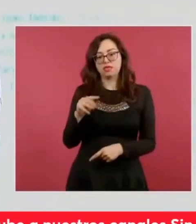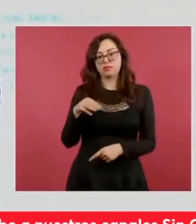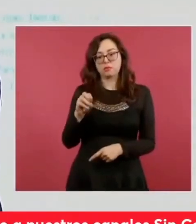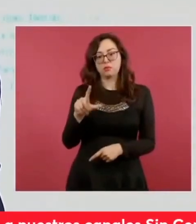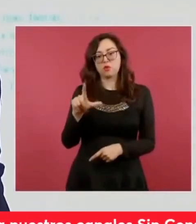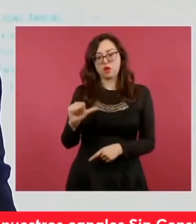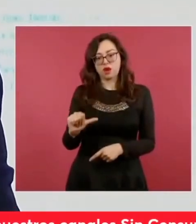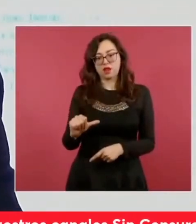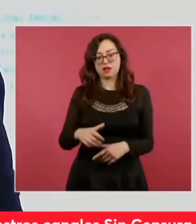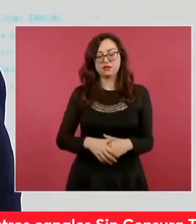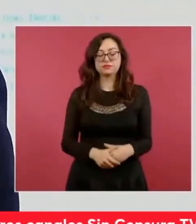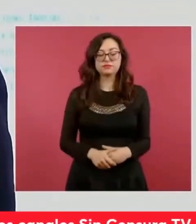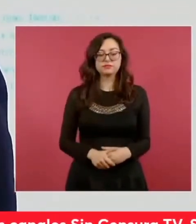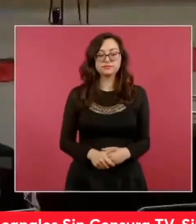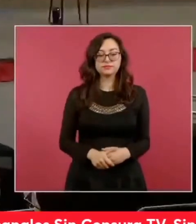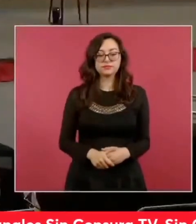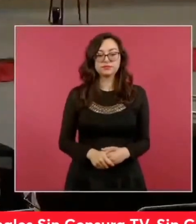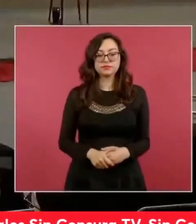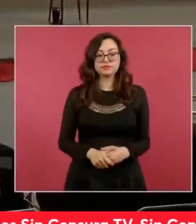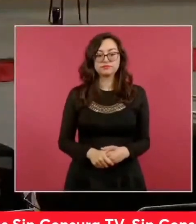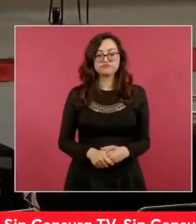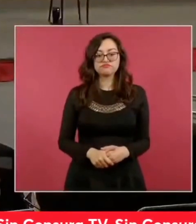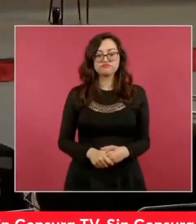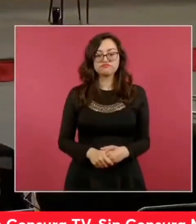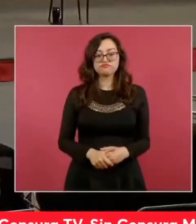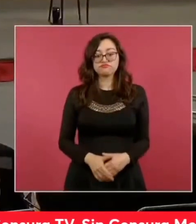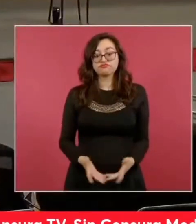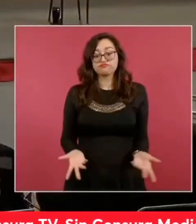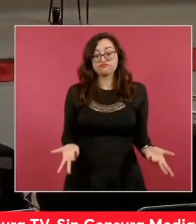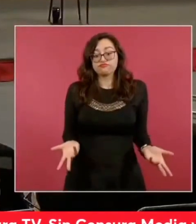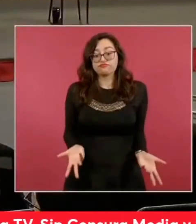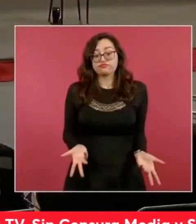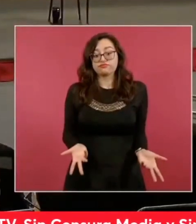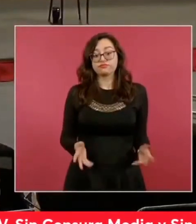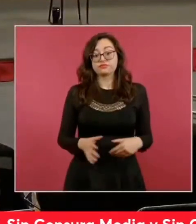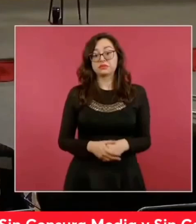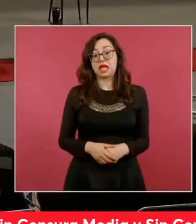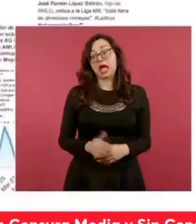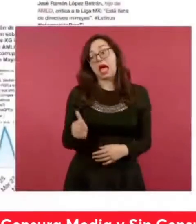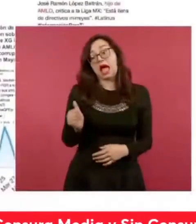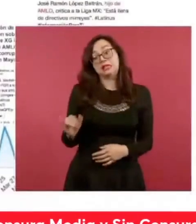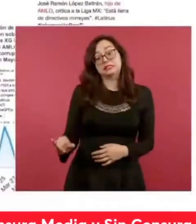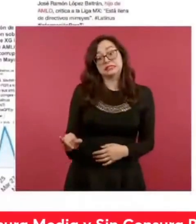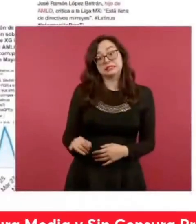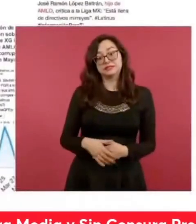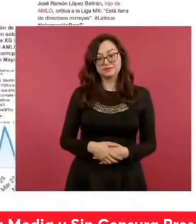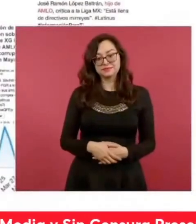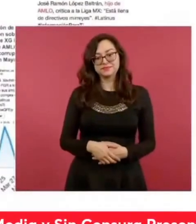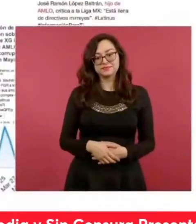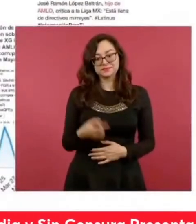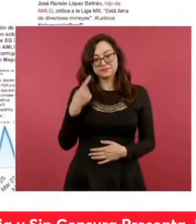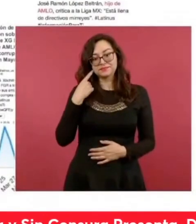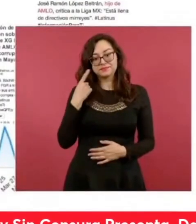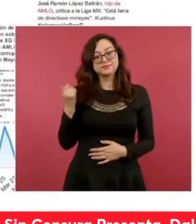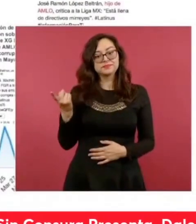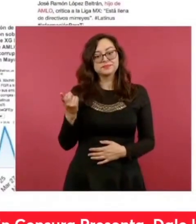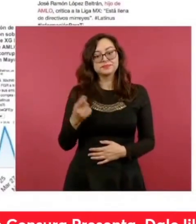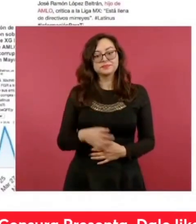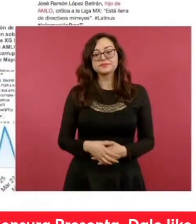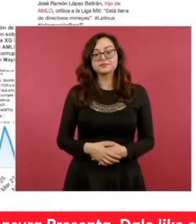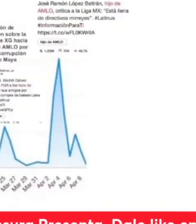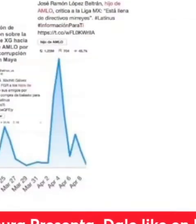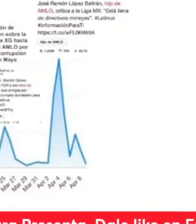Y como pues dice su programa, así las cosas. Que hay que nada más para que